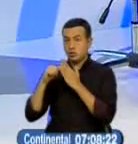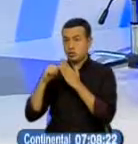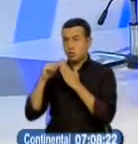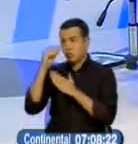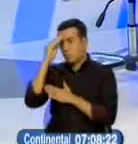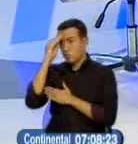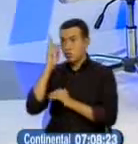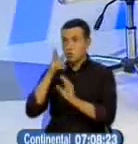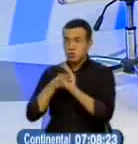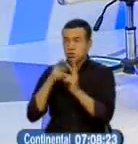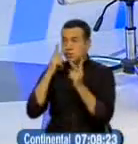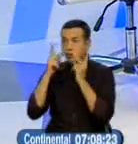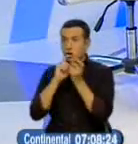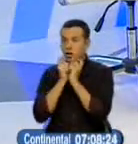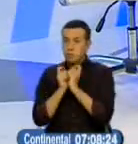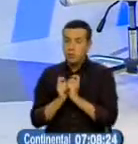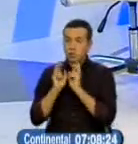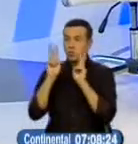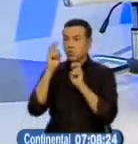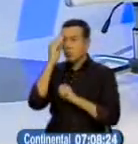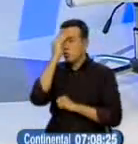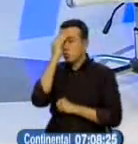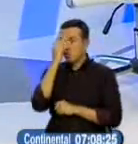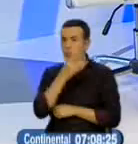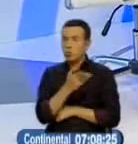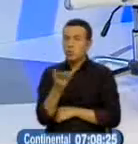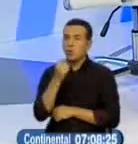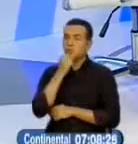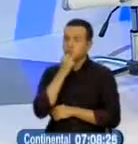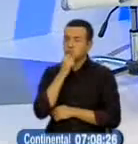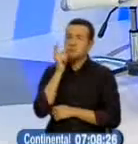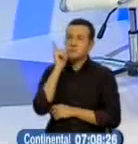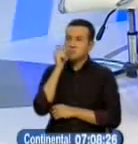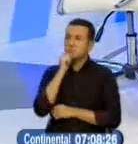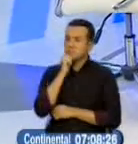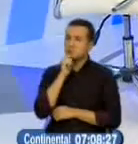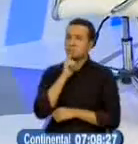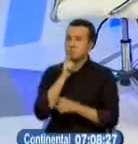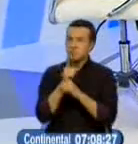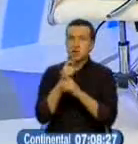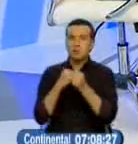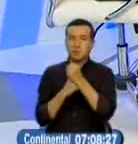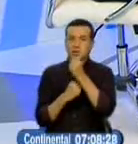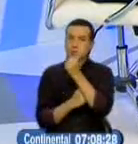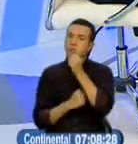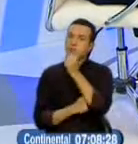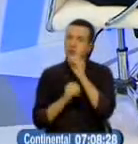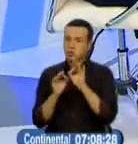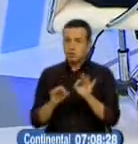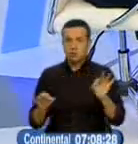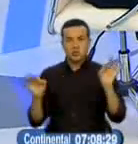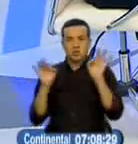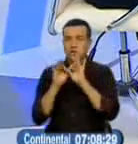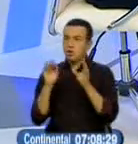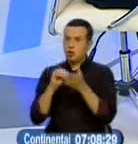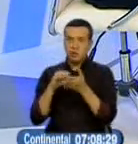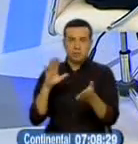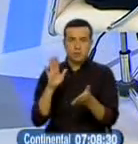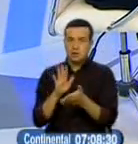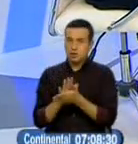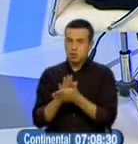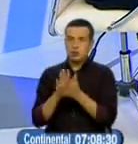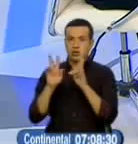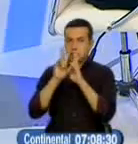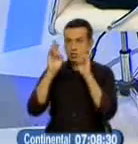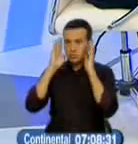cambios importantísimos en el sistema de educación, creo que hay una plataforma de base para implementar las políticas